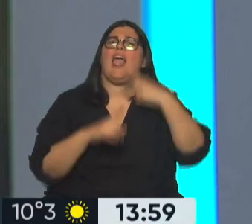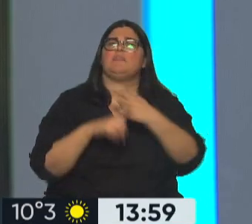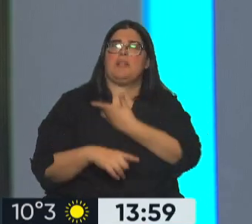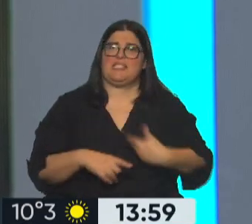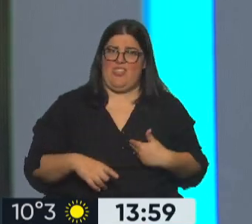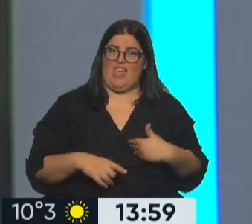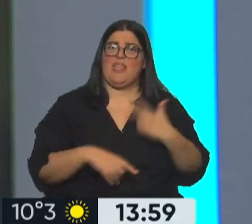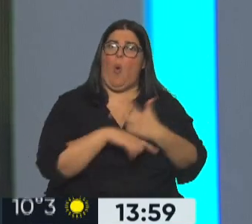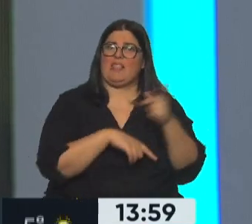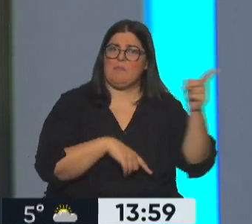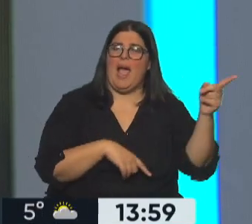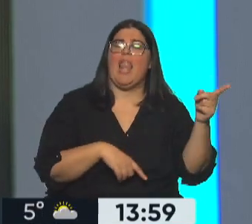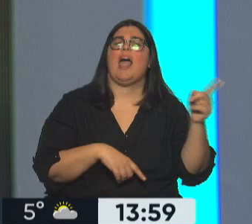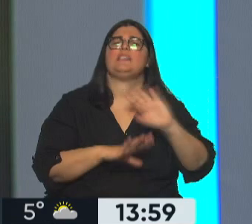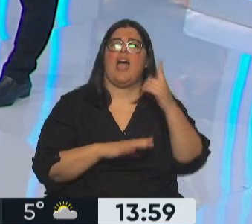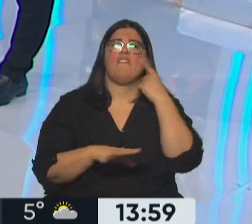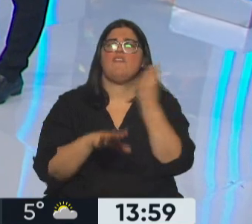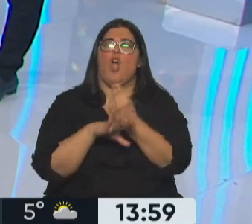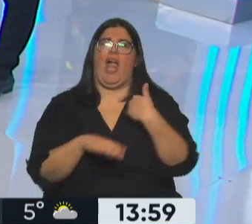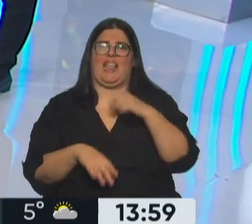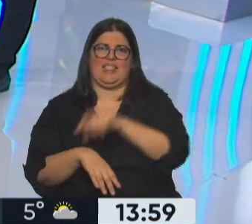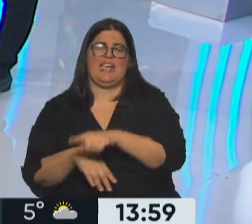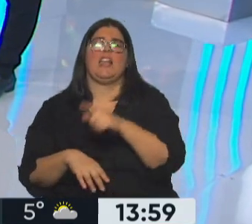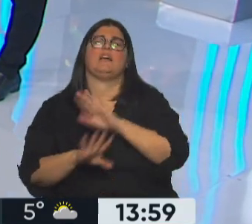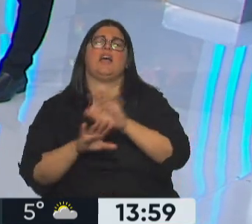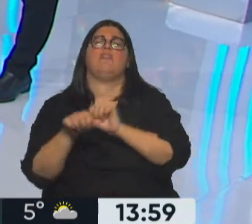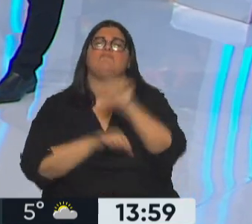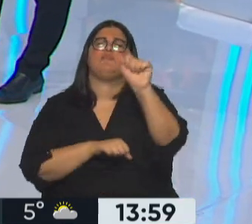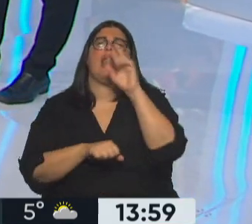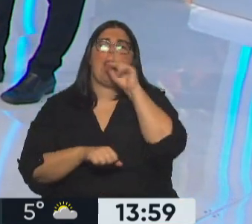doctoró en Filosofía y Letras en la Universidad de La Plata. Bien, buen dato para cerrar. Lisandro, gracias.